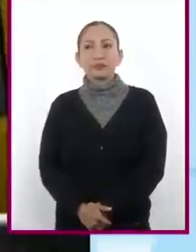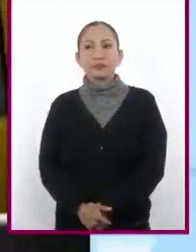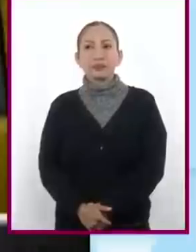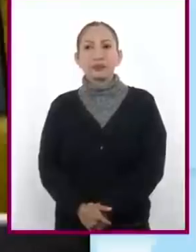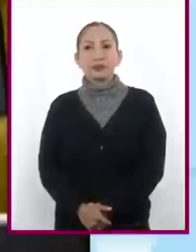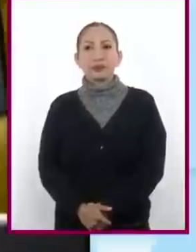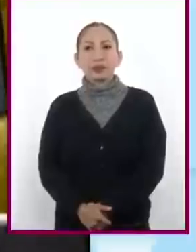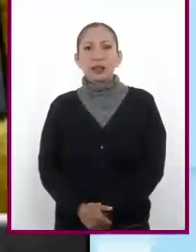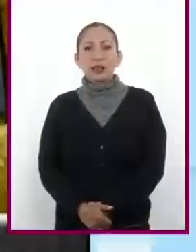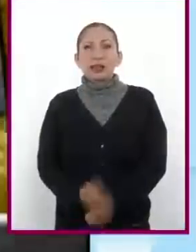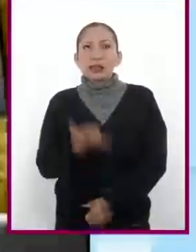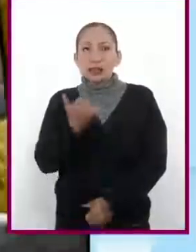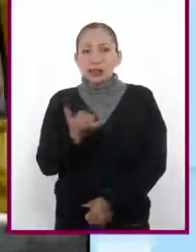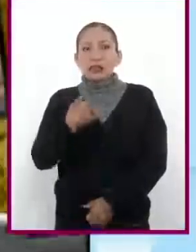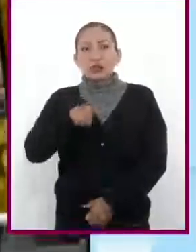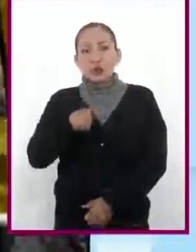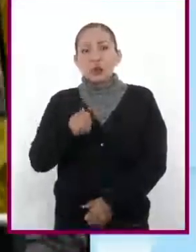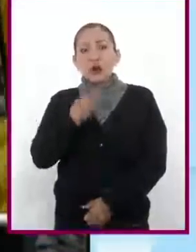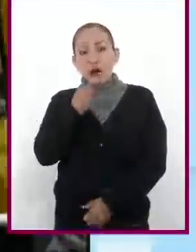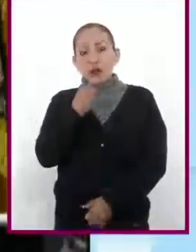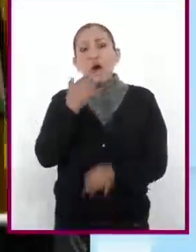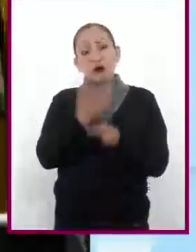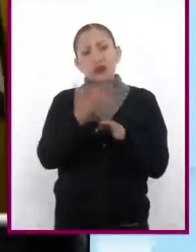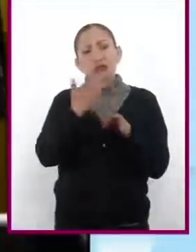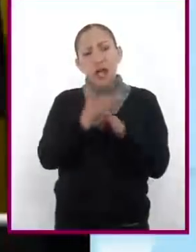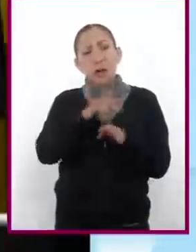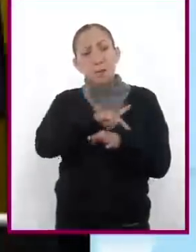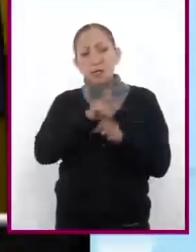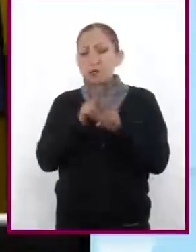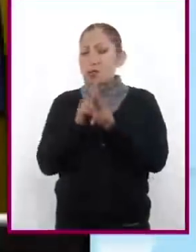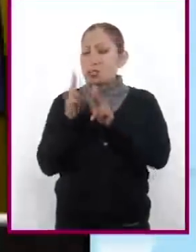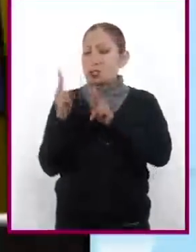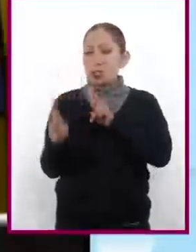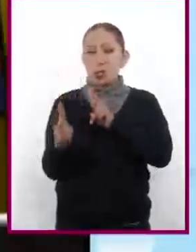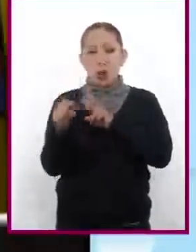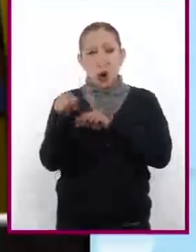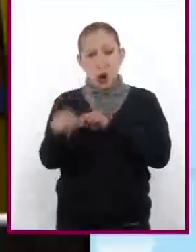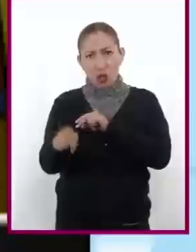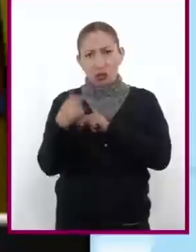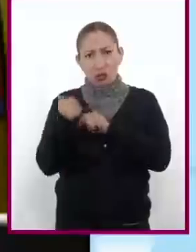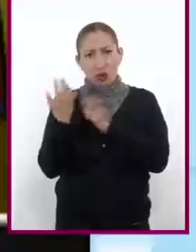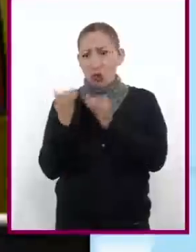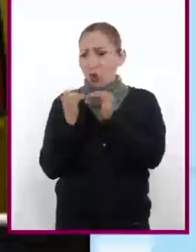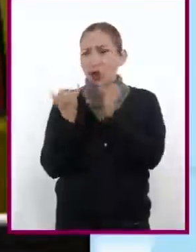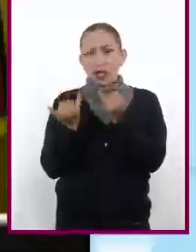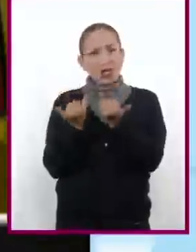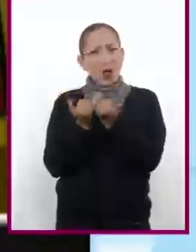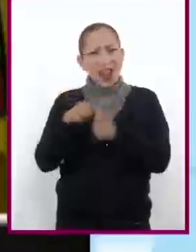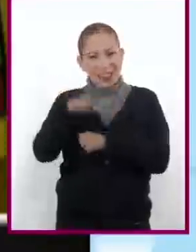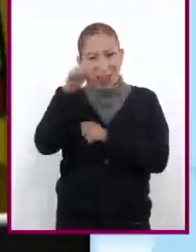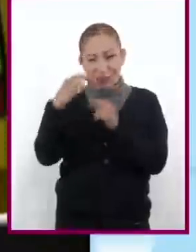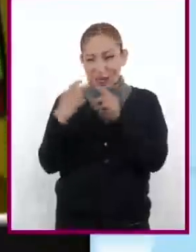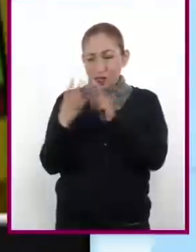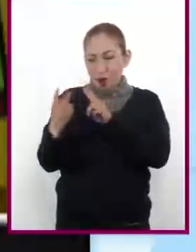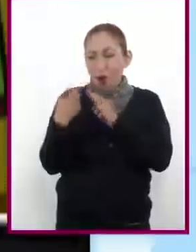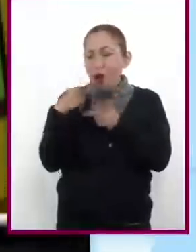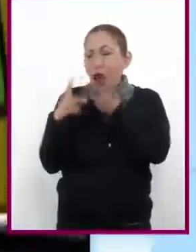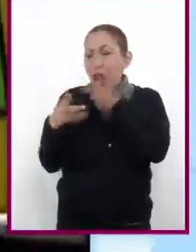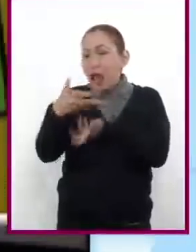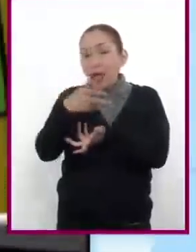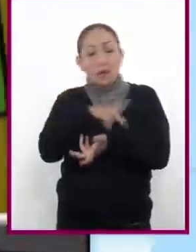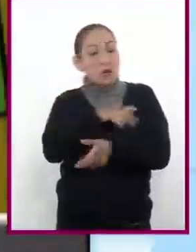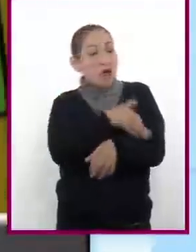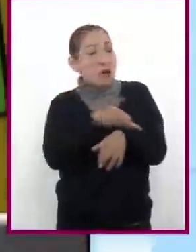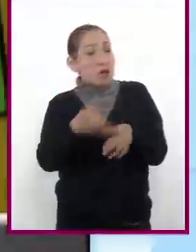Y pues hablo ahorita con mis vecinos de mi contemporáneo y mis